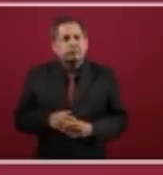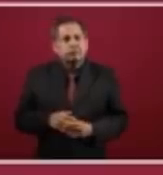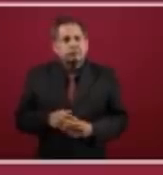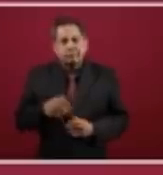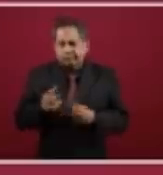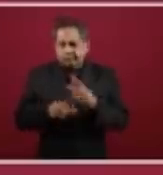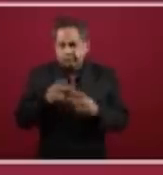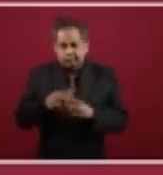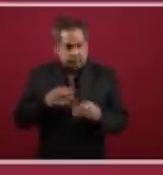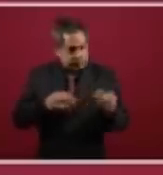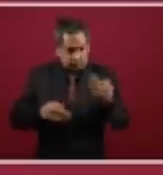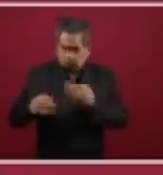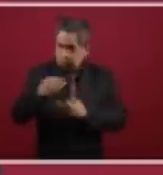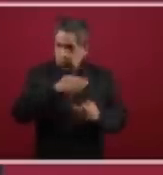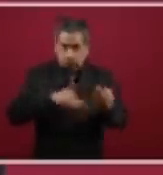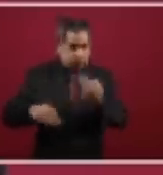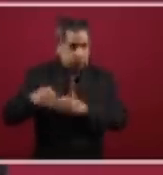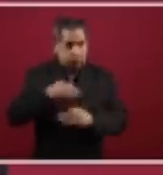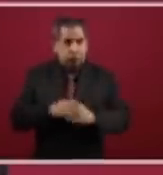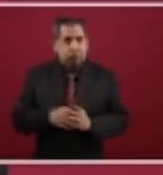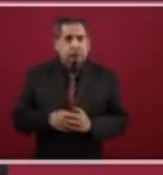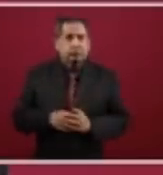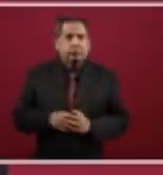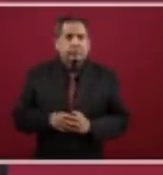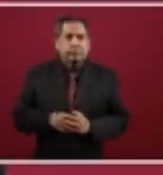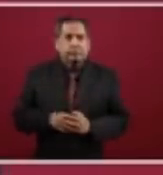que todos